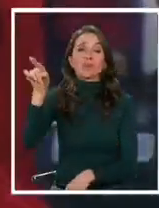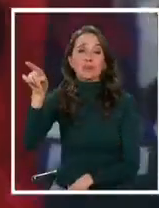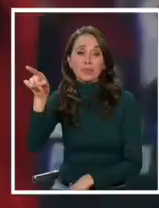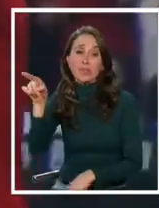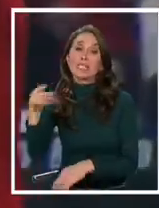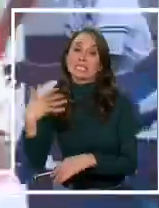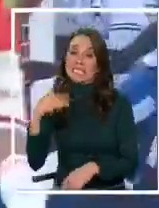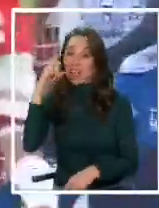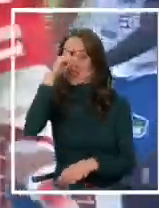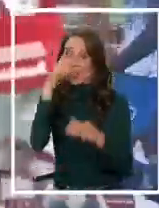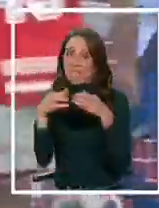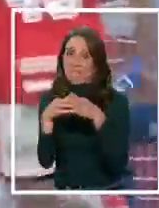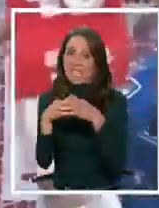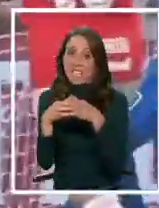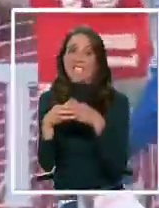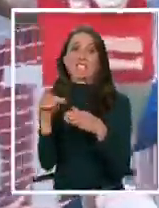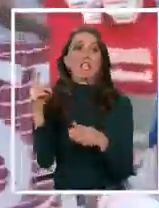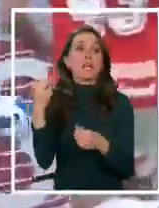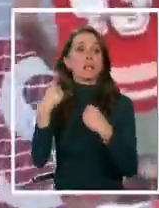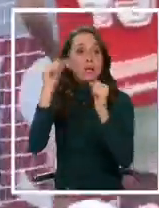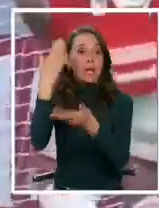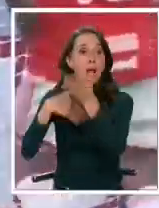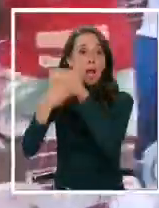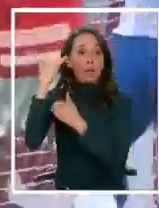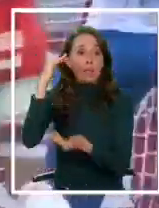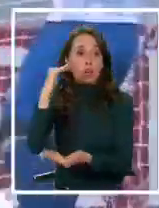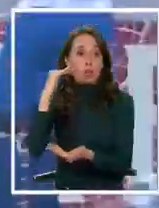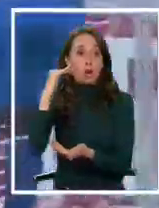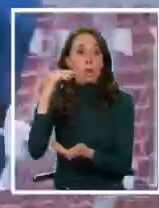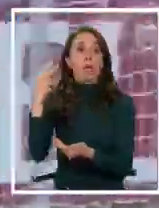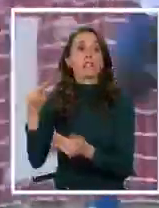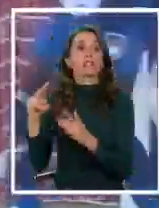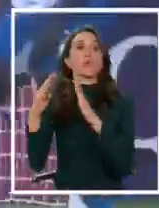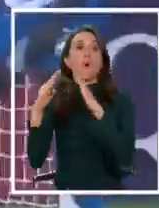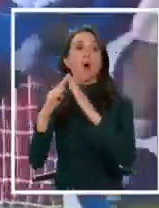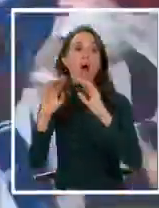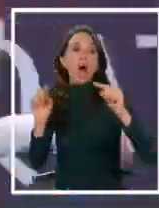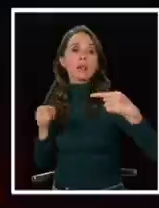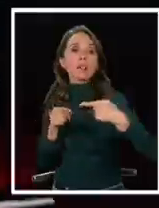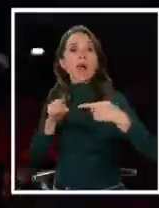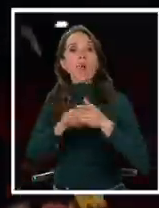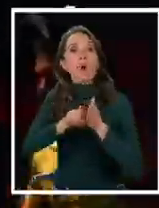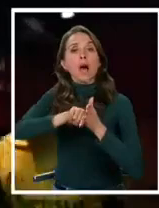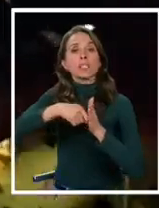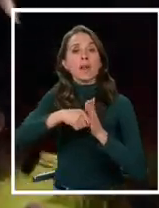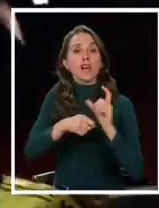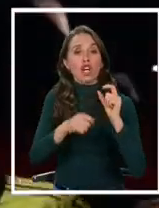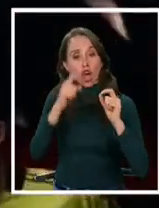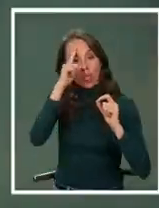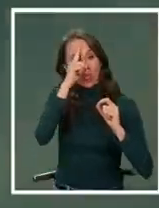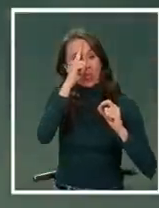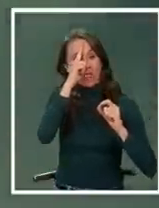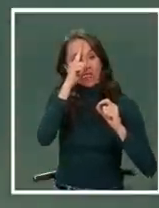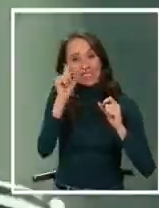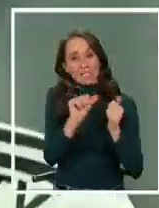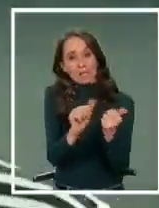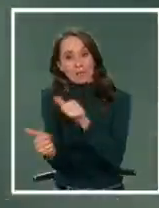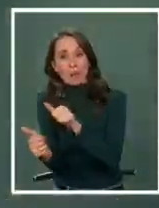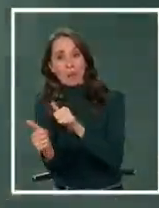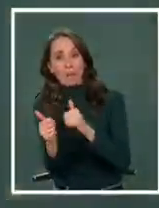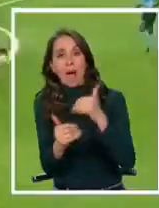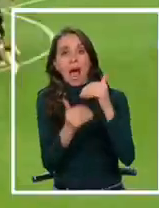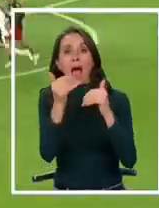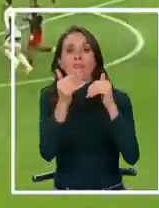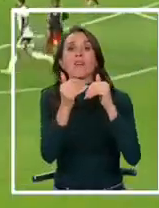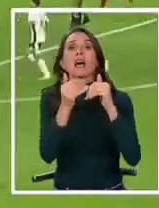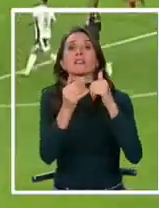que es un equipo difícil escuadra copera que además terminará la llave en casa una dura vle que tendrá que superar coloo para avanzar en la copa creo que que